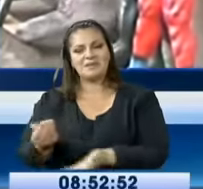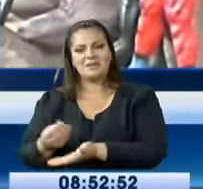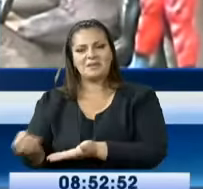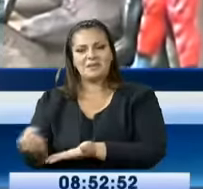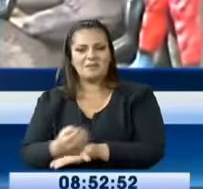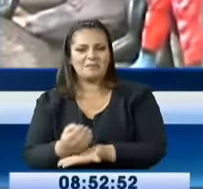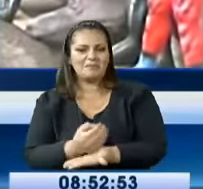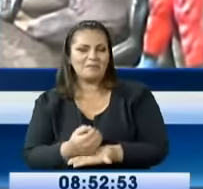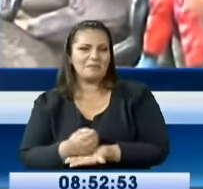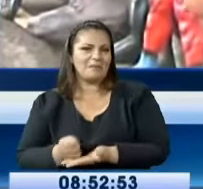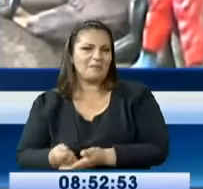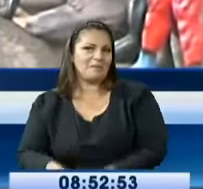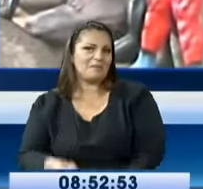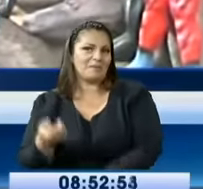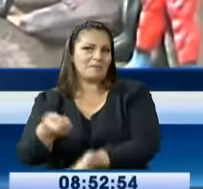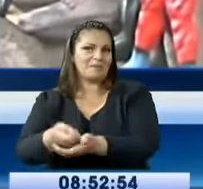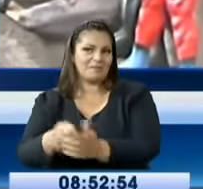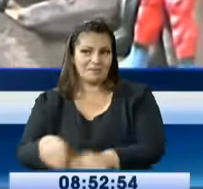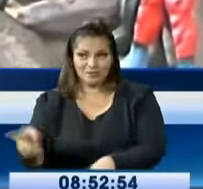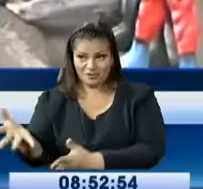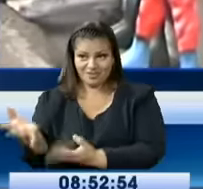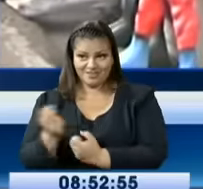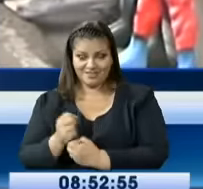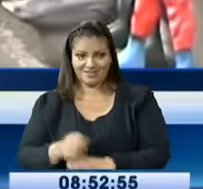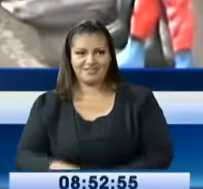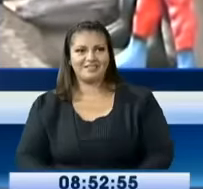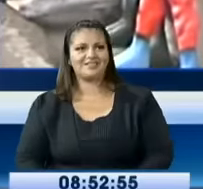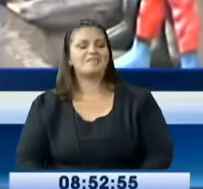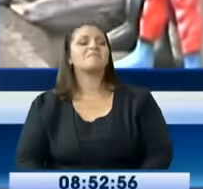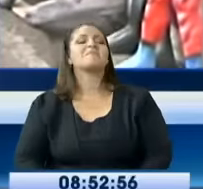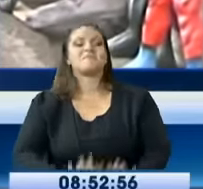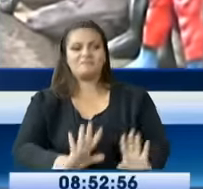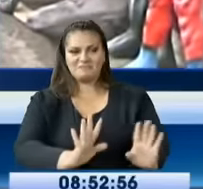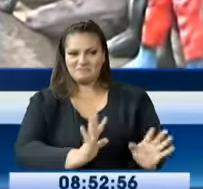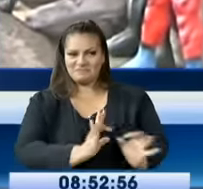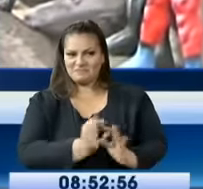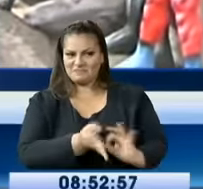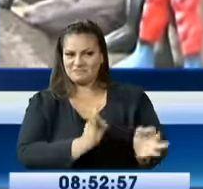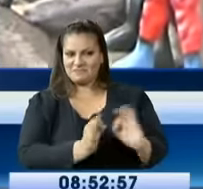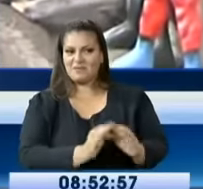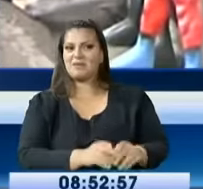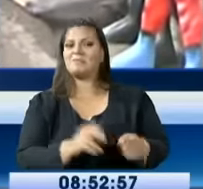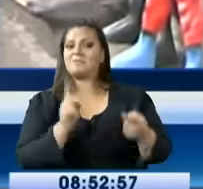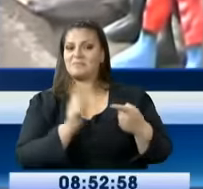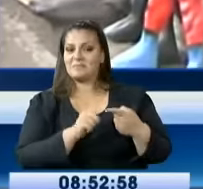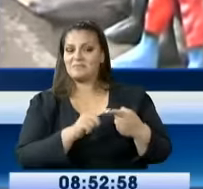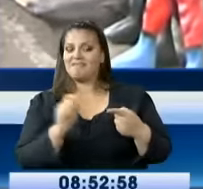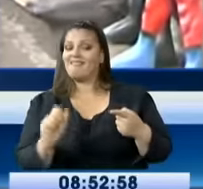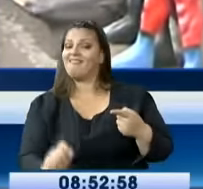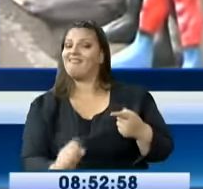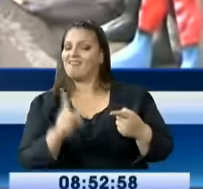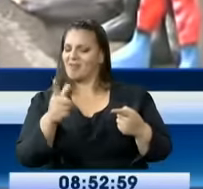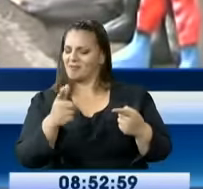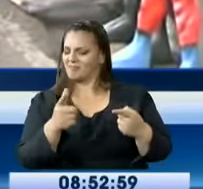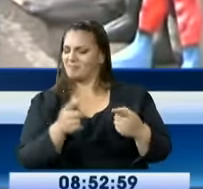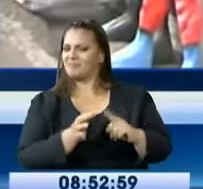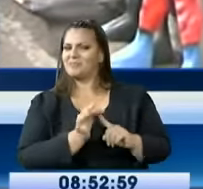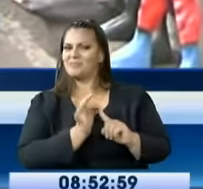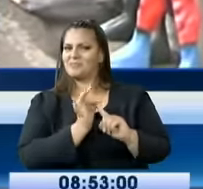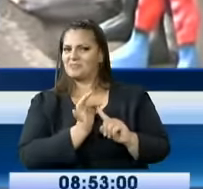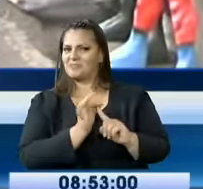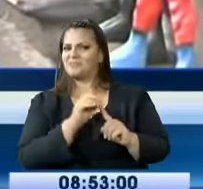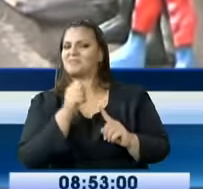todo depende de usted, no sé qué dice. Pero para que vea que, primero, es un muñeco caro, no es cualquier cosa, el muñeco es de